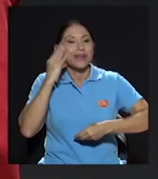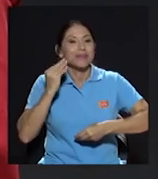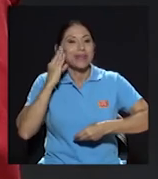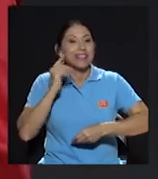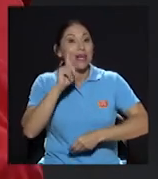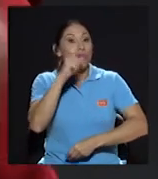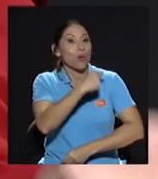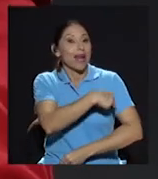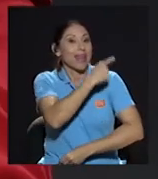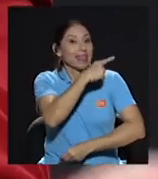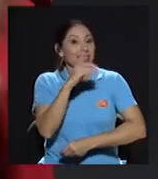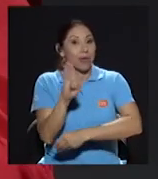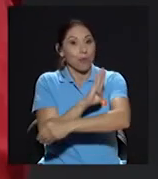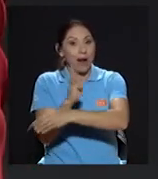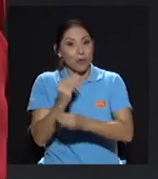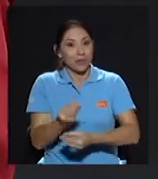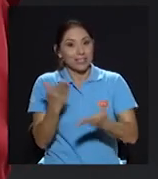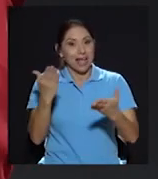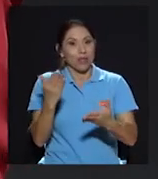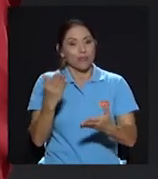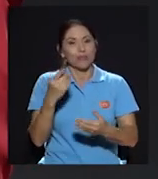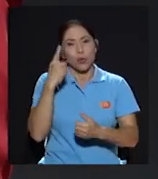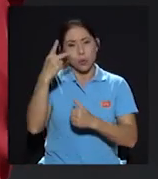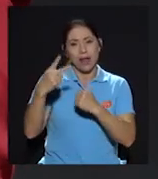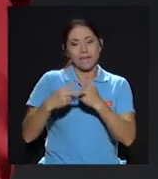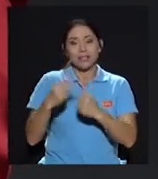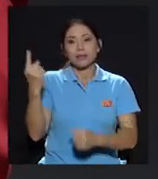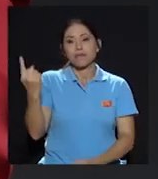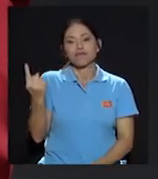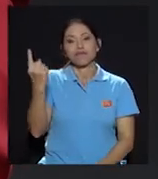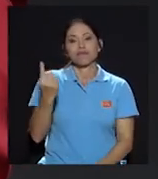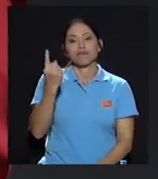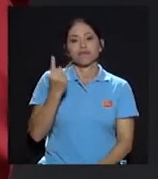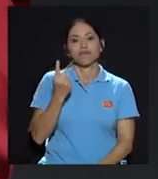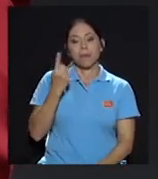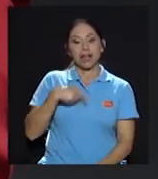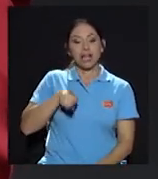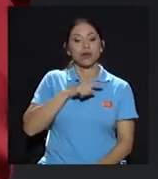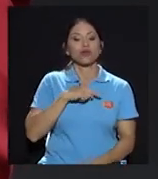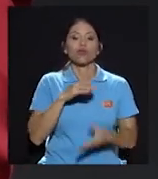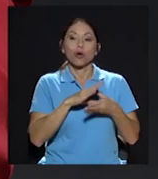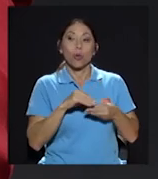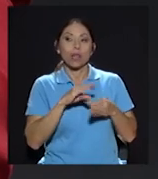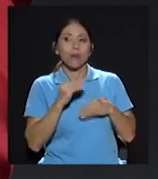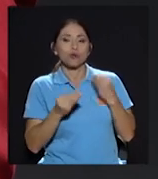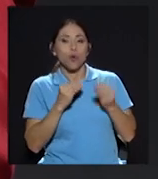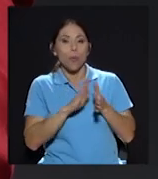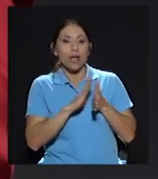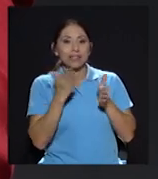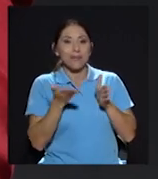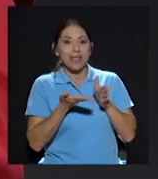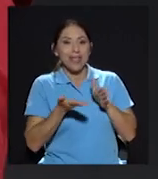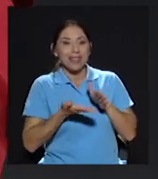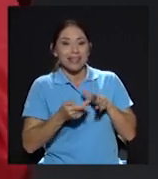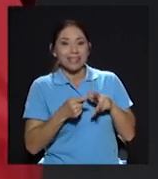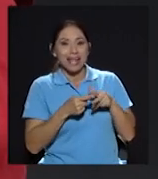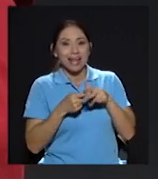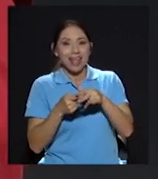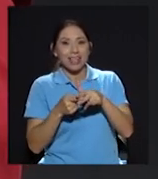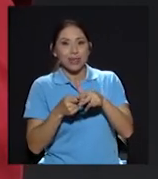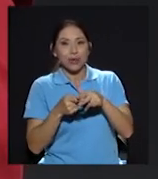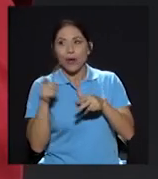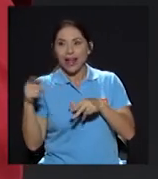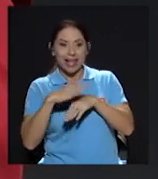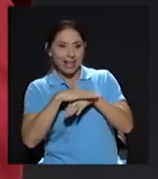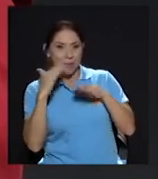estado que una vez llegó para que le contáramos como llevábamos los expedientes de crédito y le llamó la atención que lo llevamos